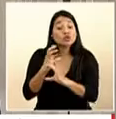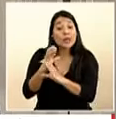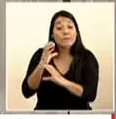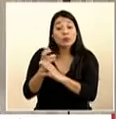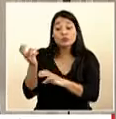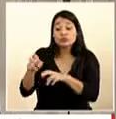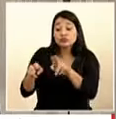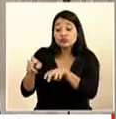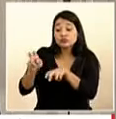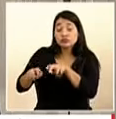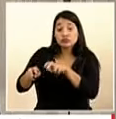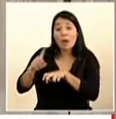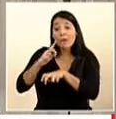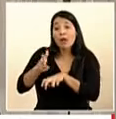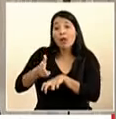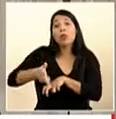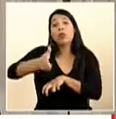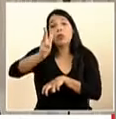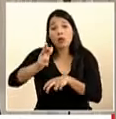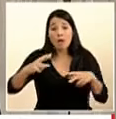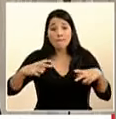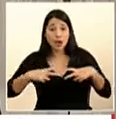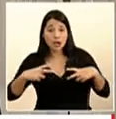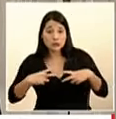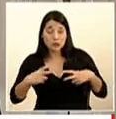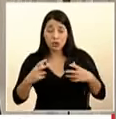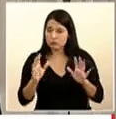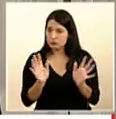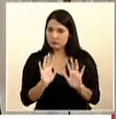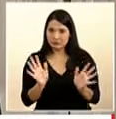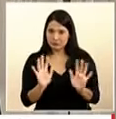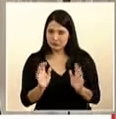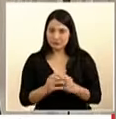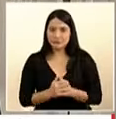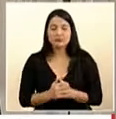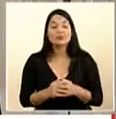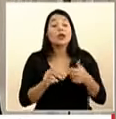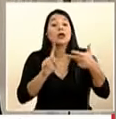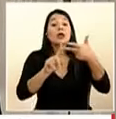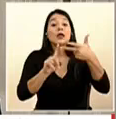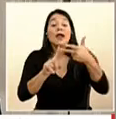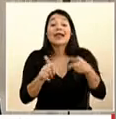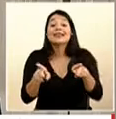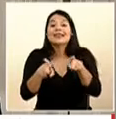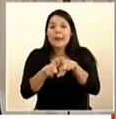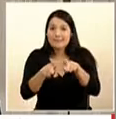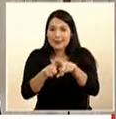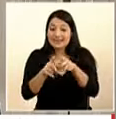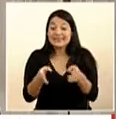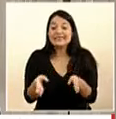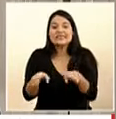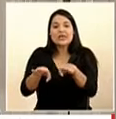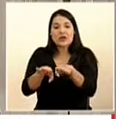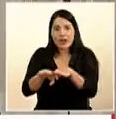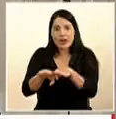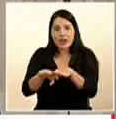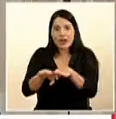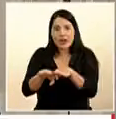conglomeración también se cerraran los establecimientos con permisos sanitarios de